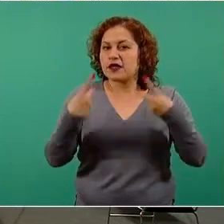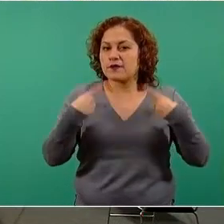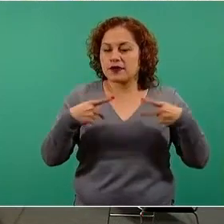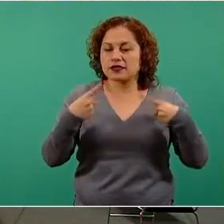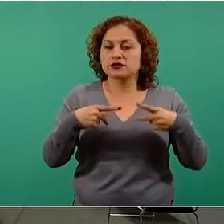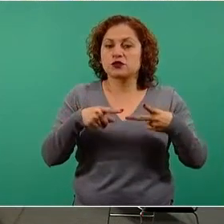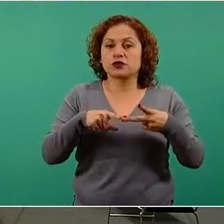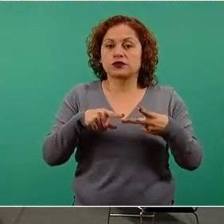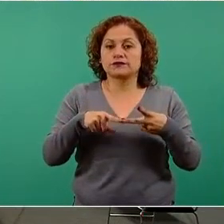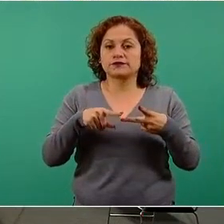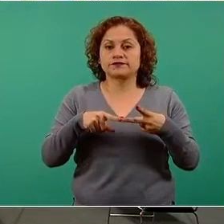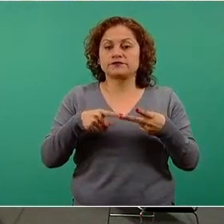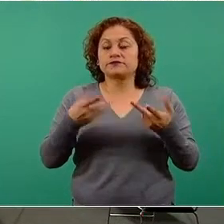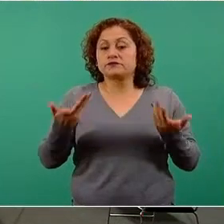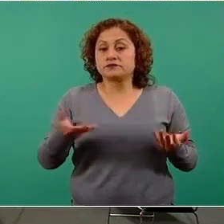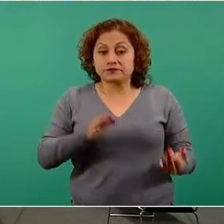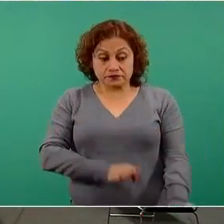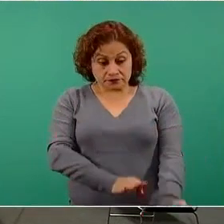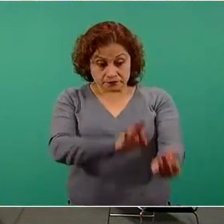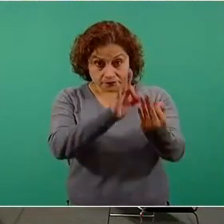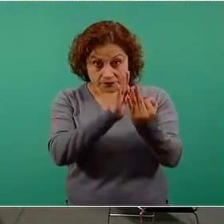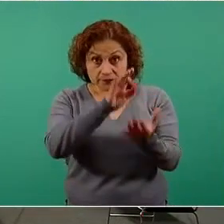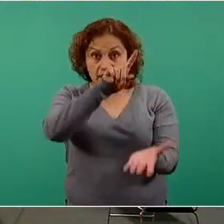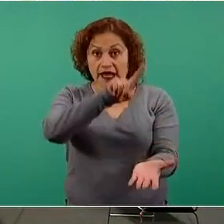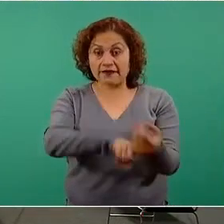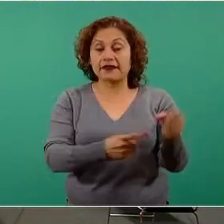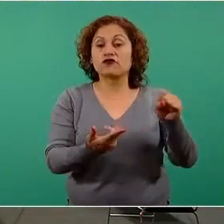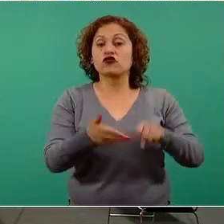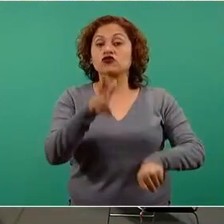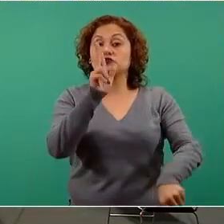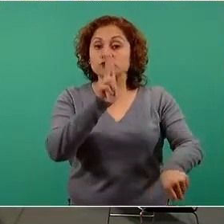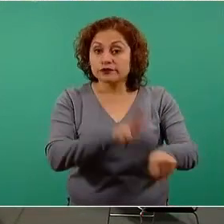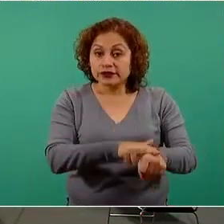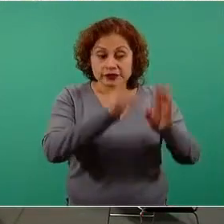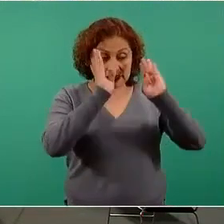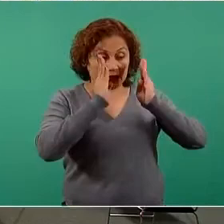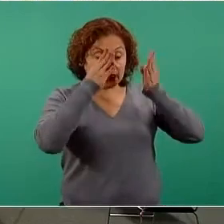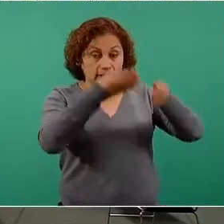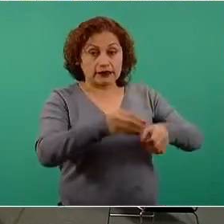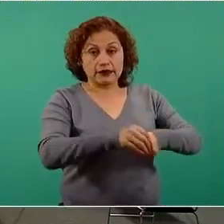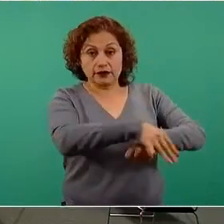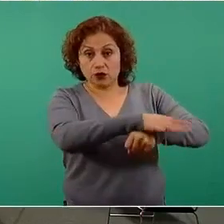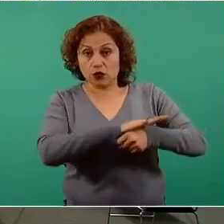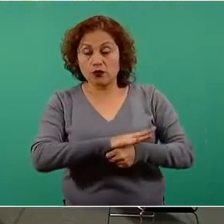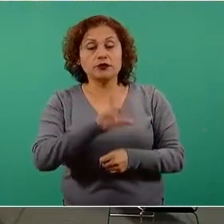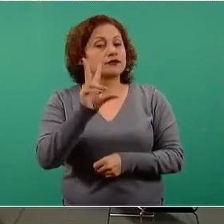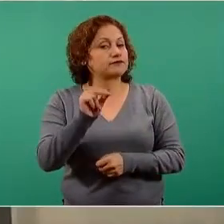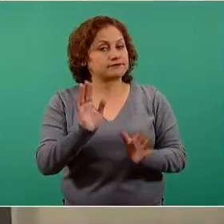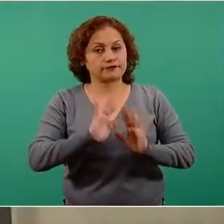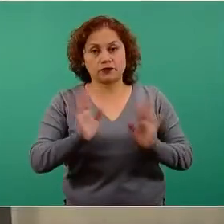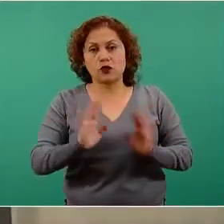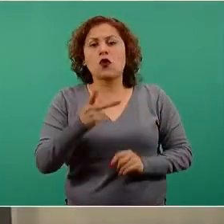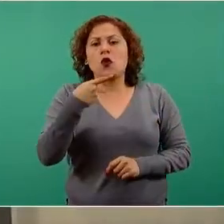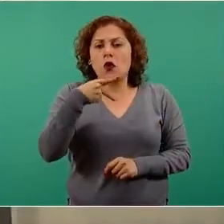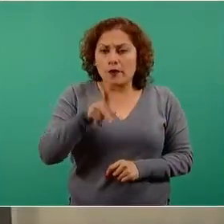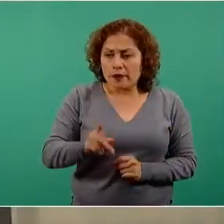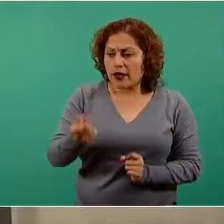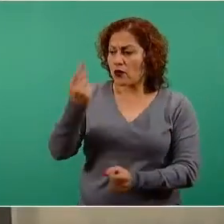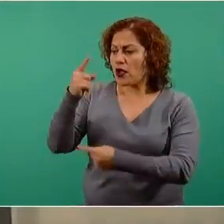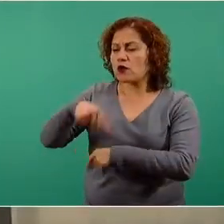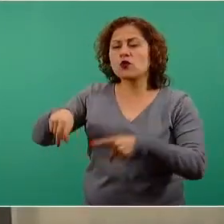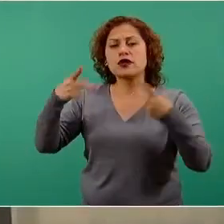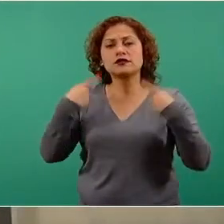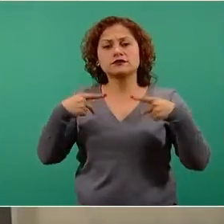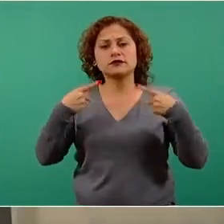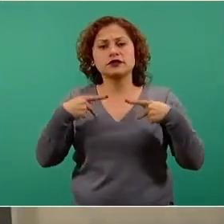contacto, personas que no están necesariamente en unidades explícitamente designadas para la atención COVID, pero que están atendiendo a